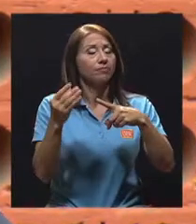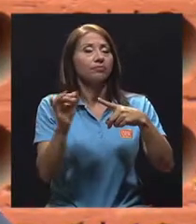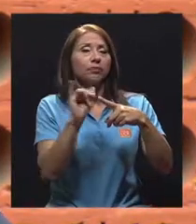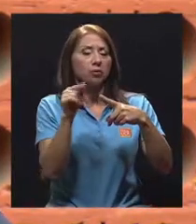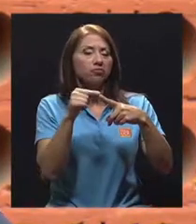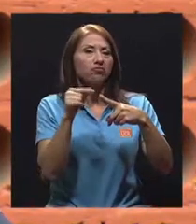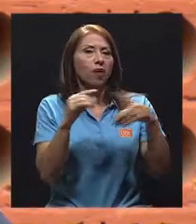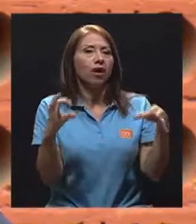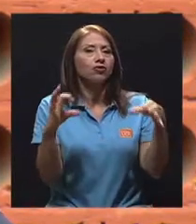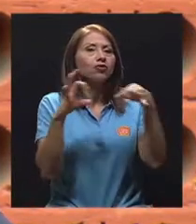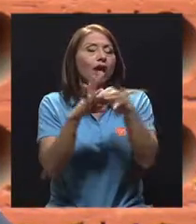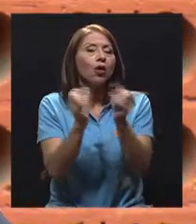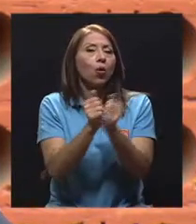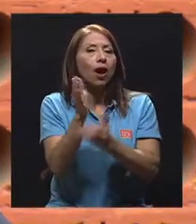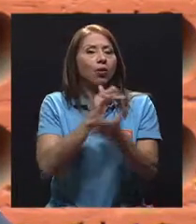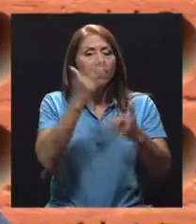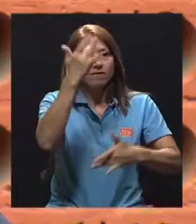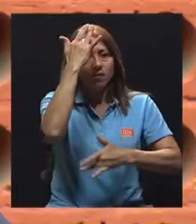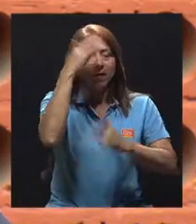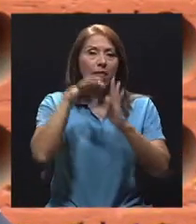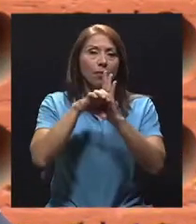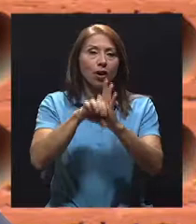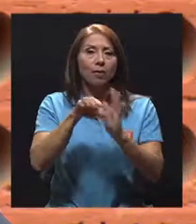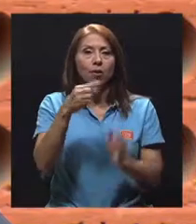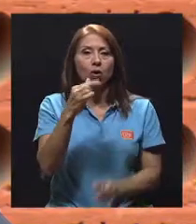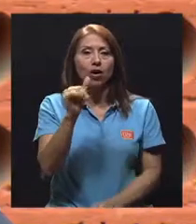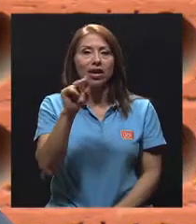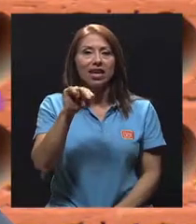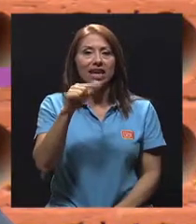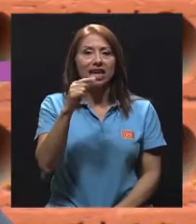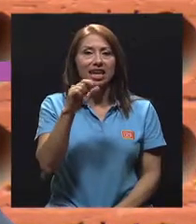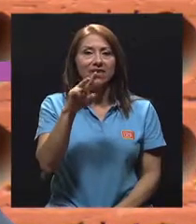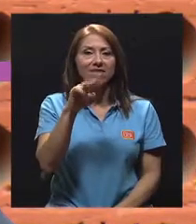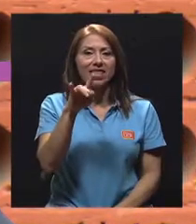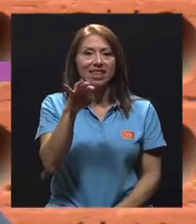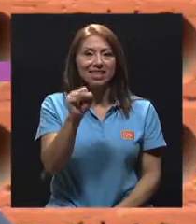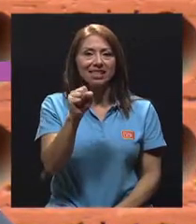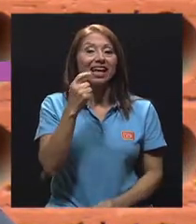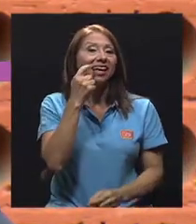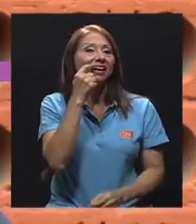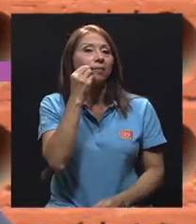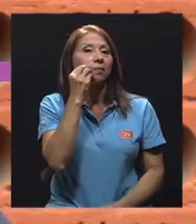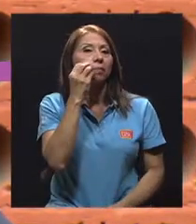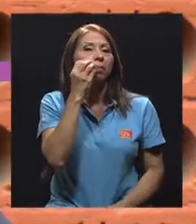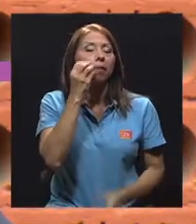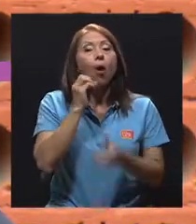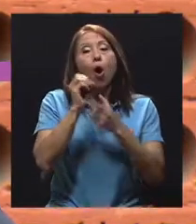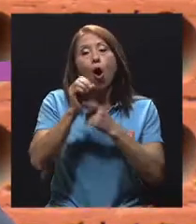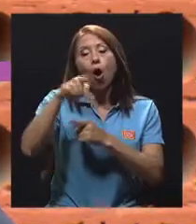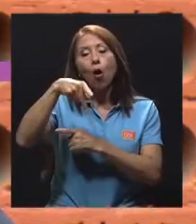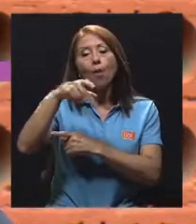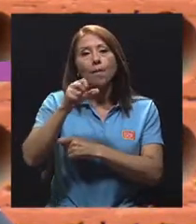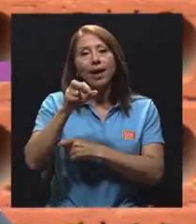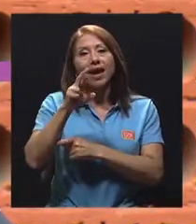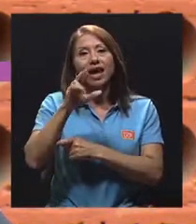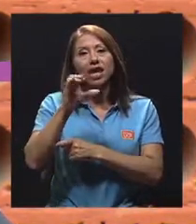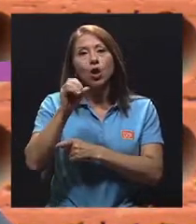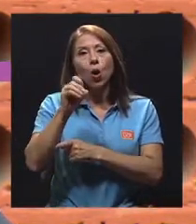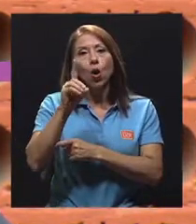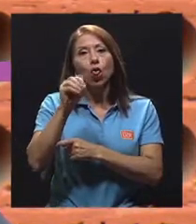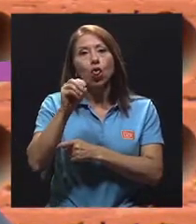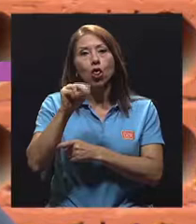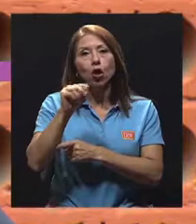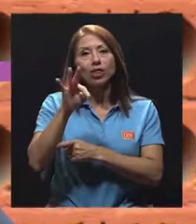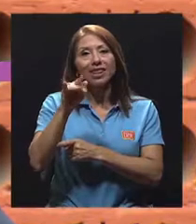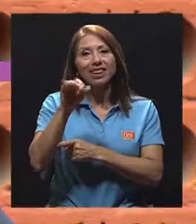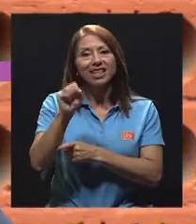dijimos anteriormente, puede estar asociada a alguna enfermedad como la gingivitis, que es la inflamación de las encías, o la periodontitis, que es donde ya perdemos el soporte del